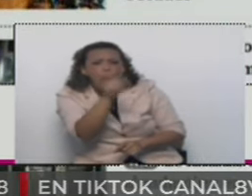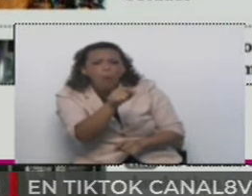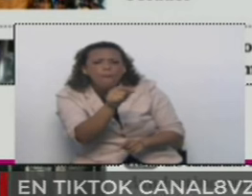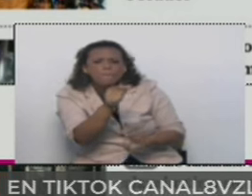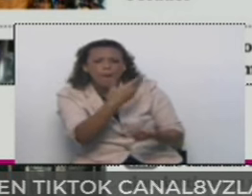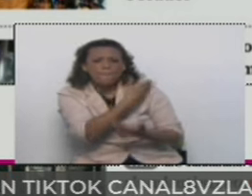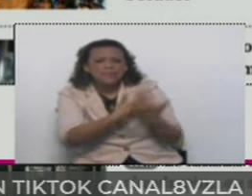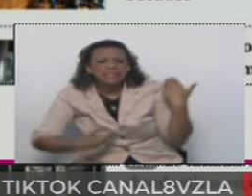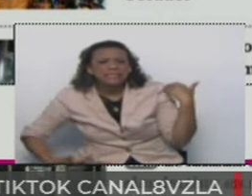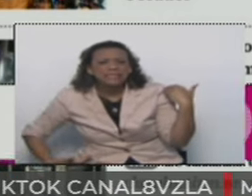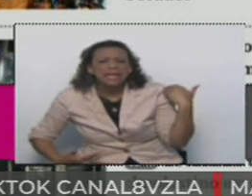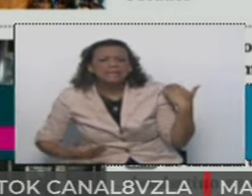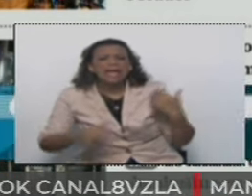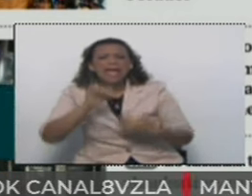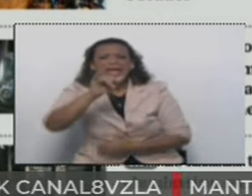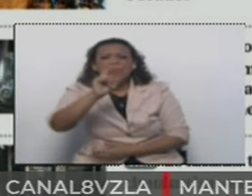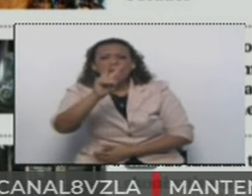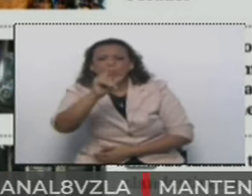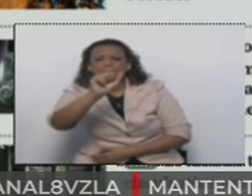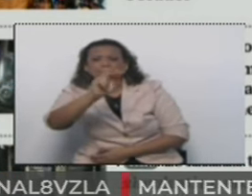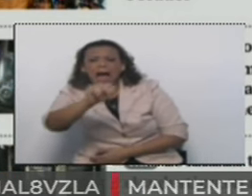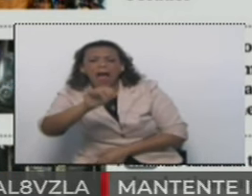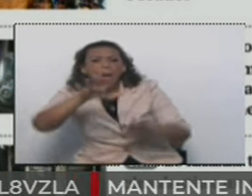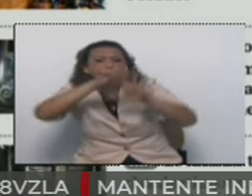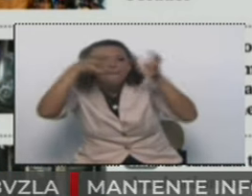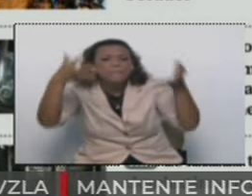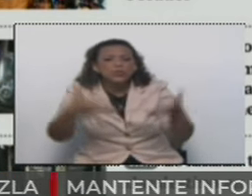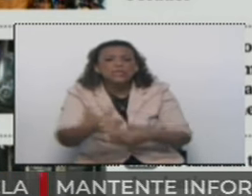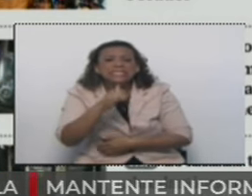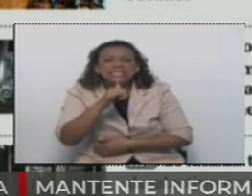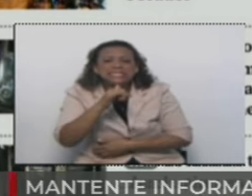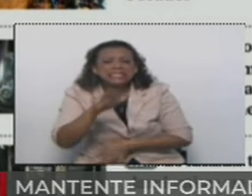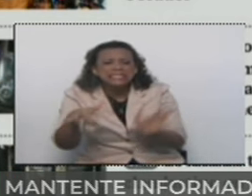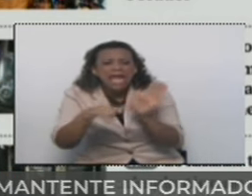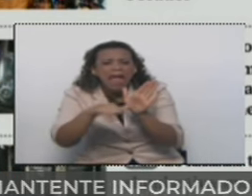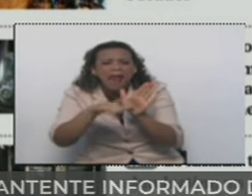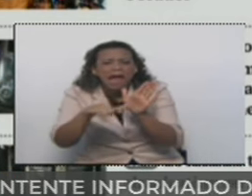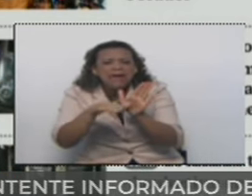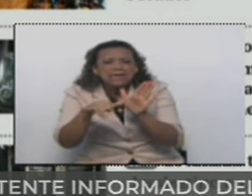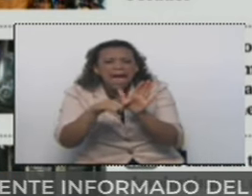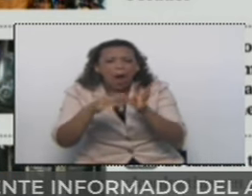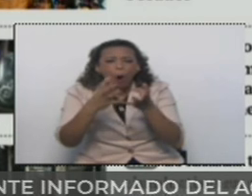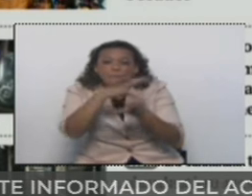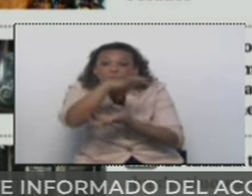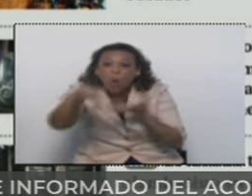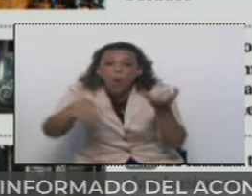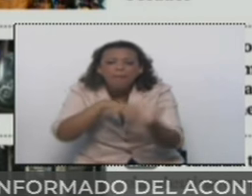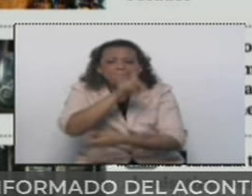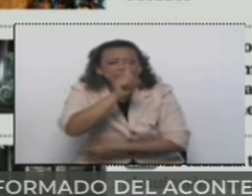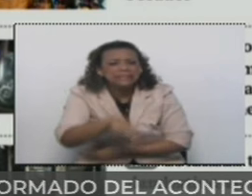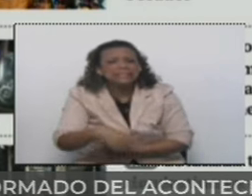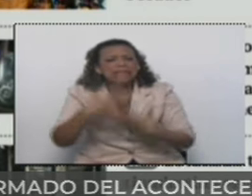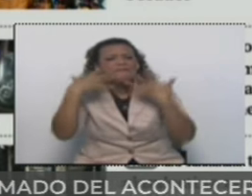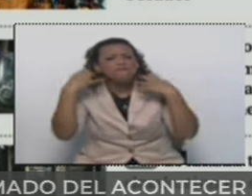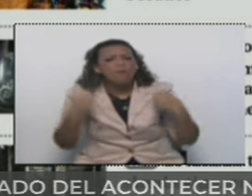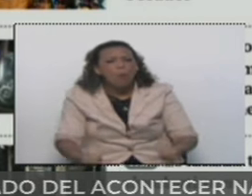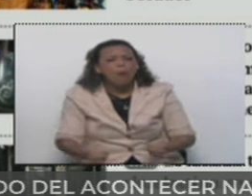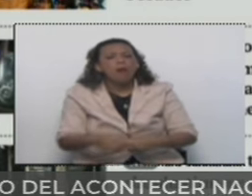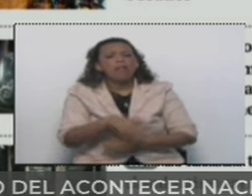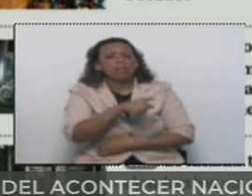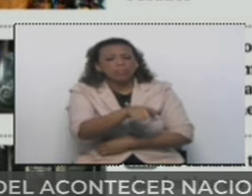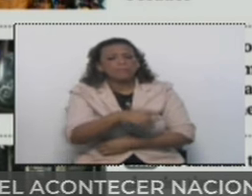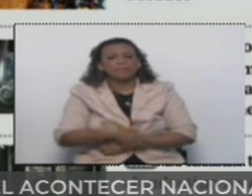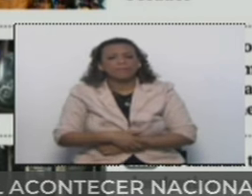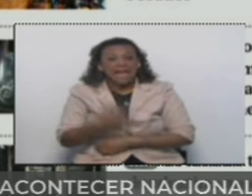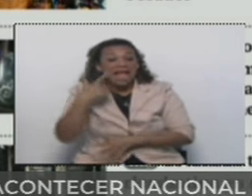ONU decir que el mundo se acercaba a un polvorín. Vimos que él también decía que